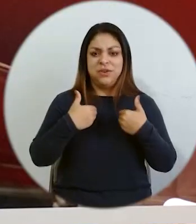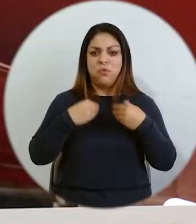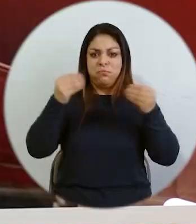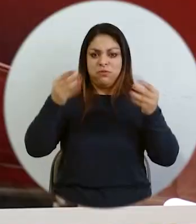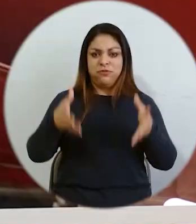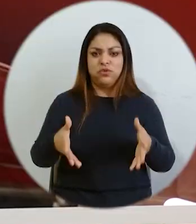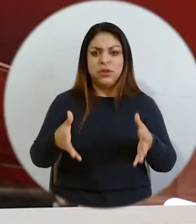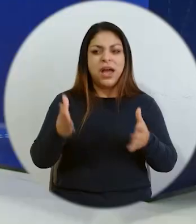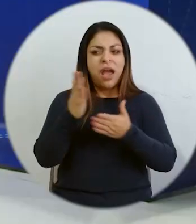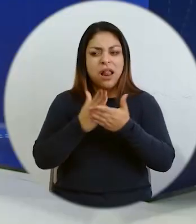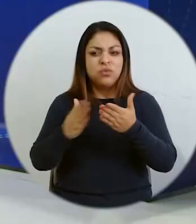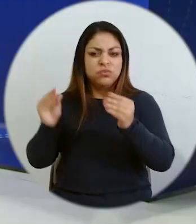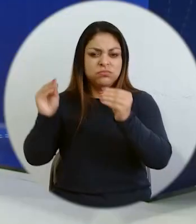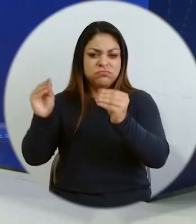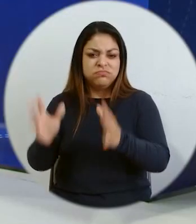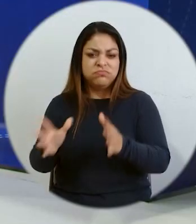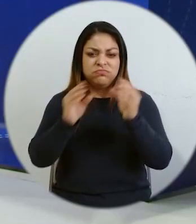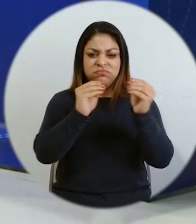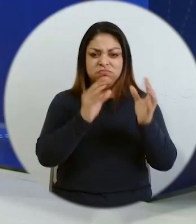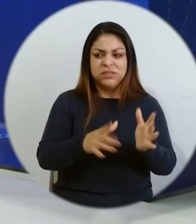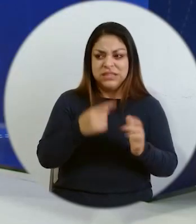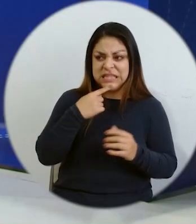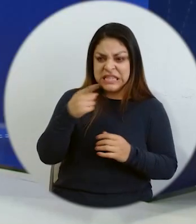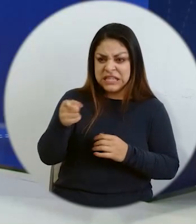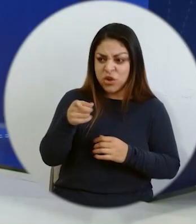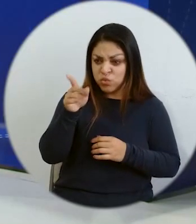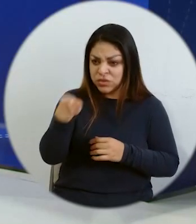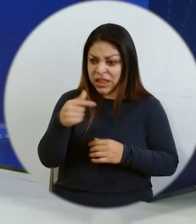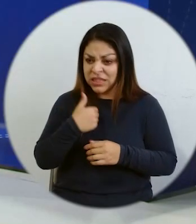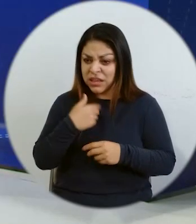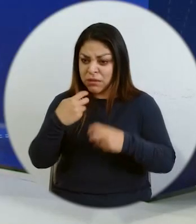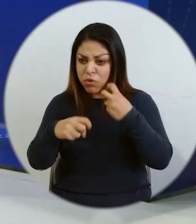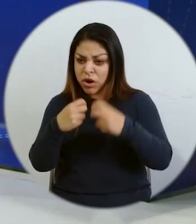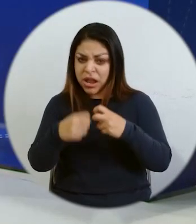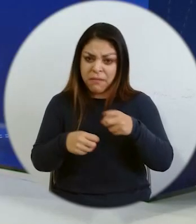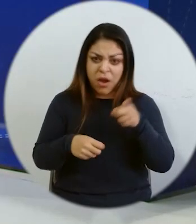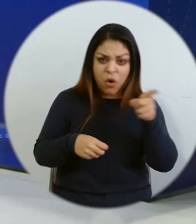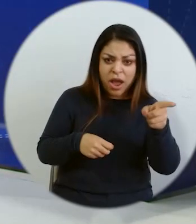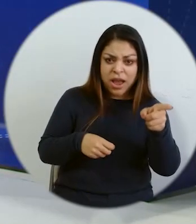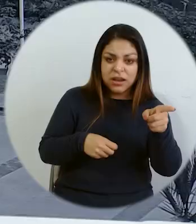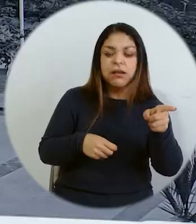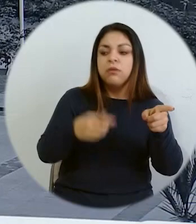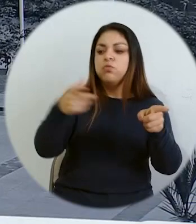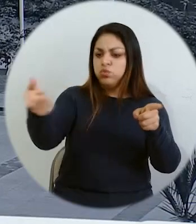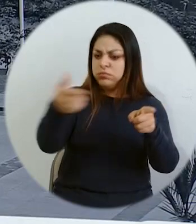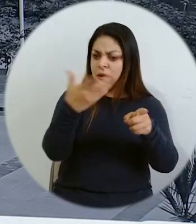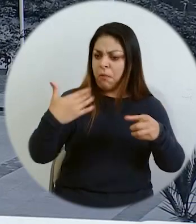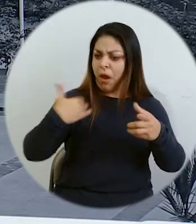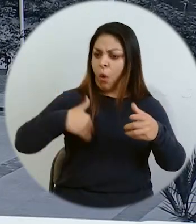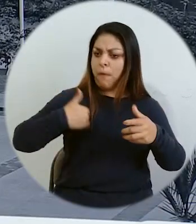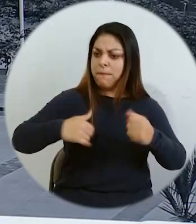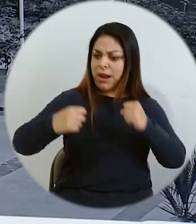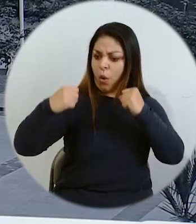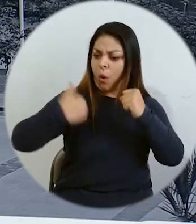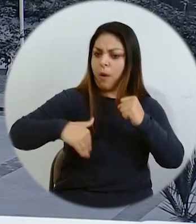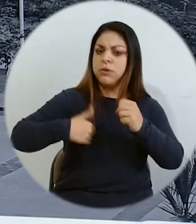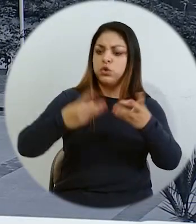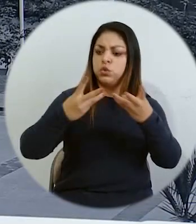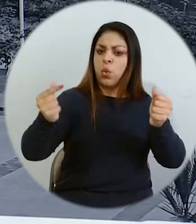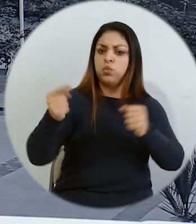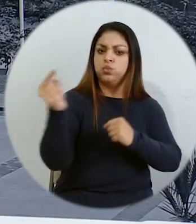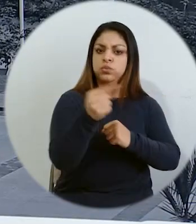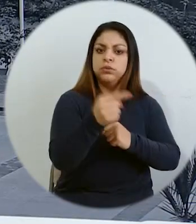profesores y supuestos educadores que en el colegio le decían a uno que si tenía un problema con otro compañero lo resolvieran como hombres. Y todavía muchos hoy